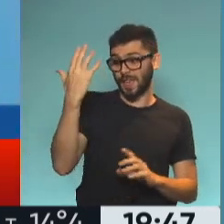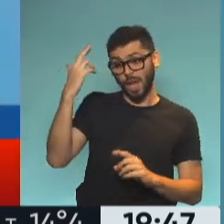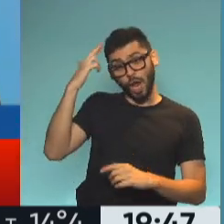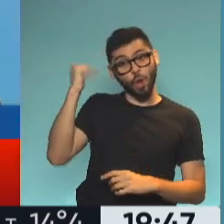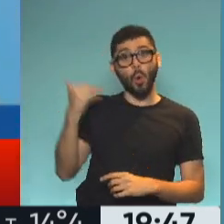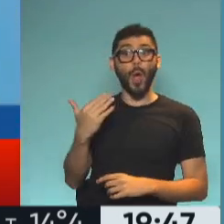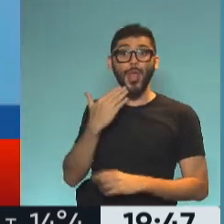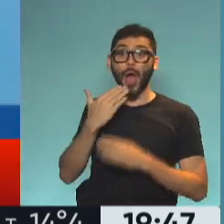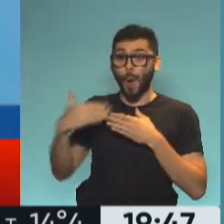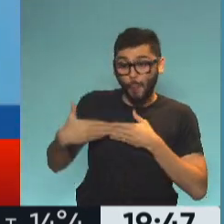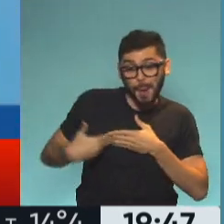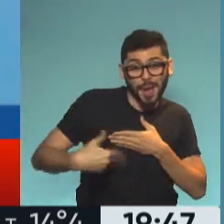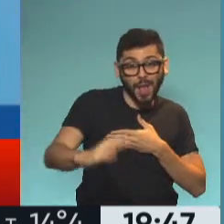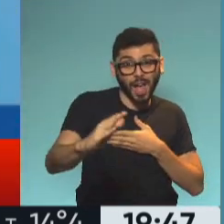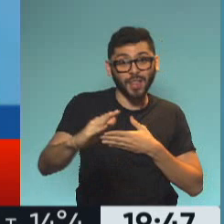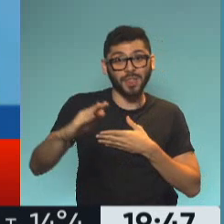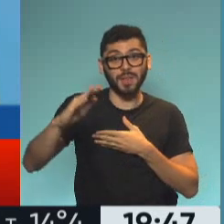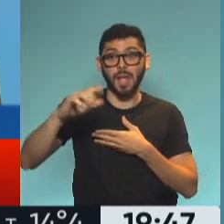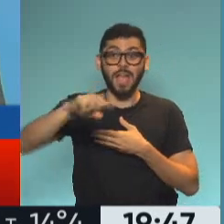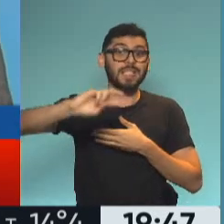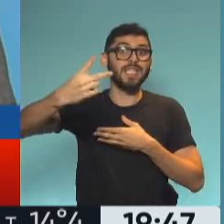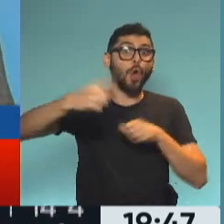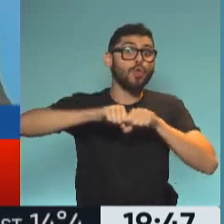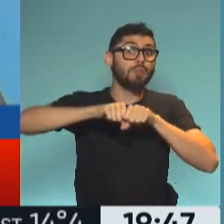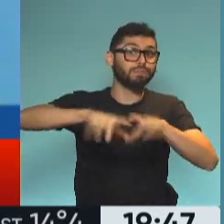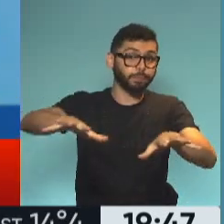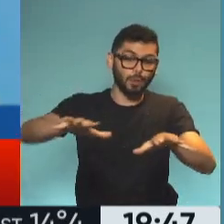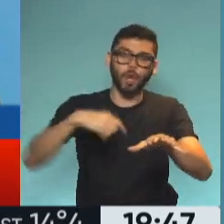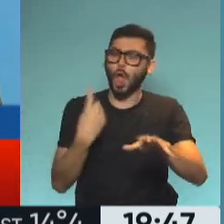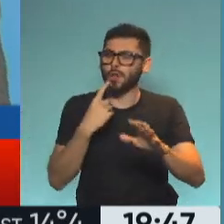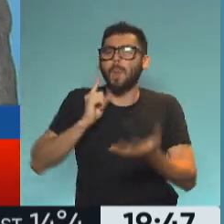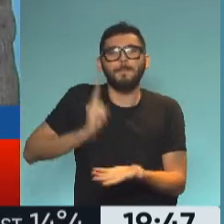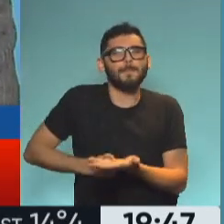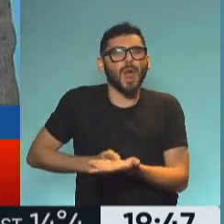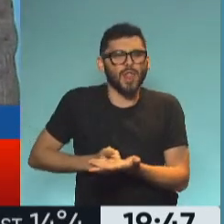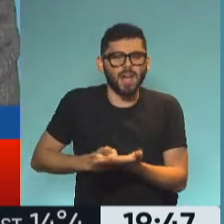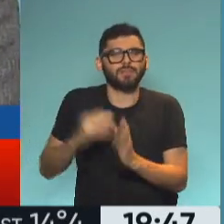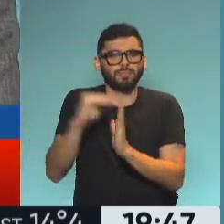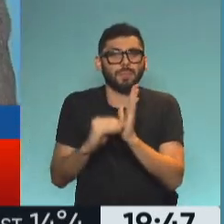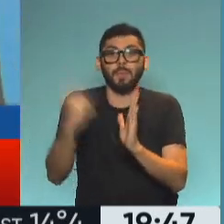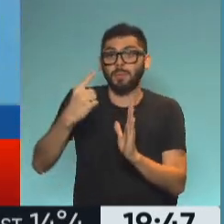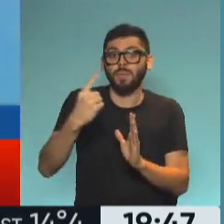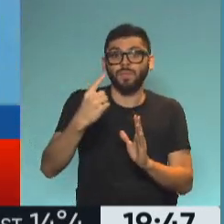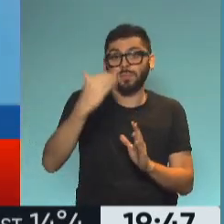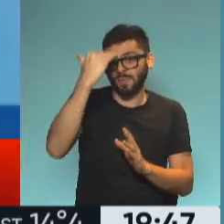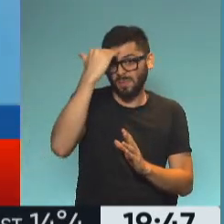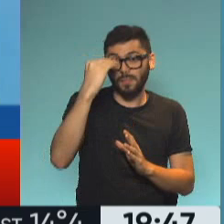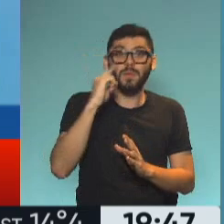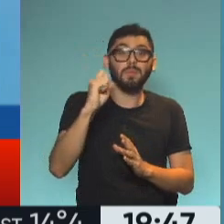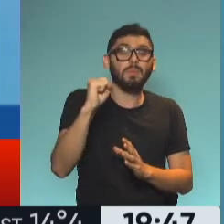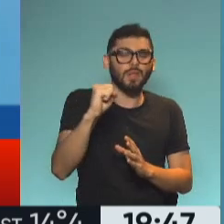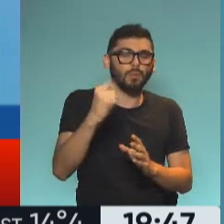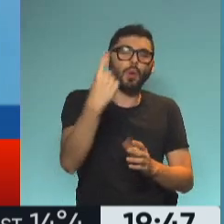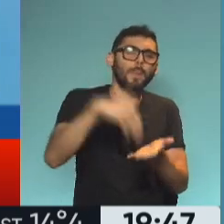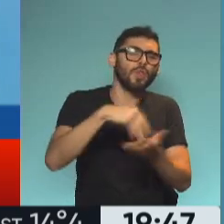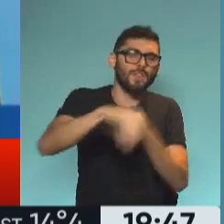adelante, cuando se llevaron adelante la segunda ola, impulsamos un conjunto de medidas. Primero hubo un bono de 15.000 pesos para 1 millón de familias,